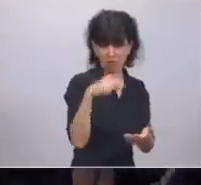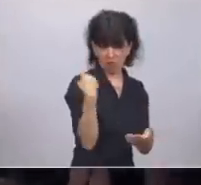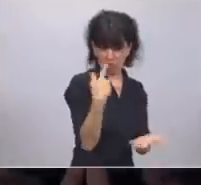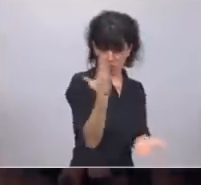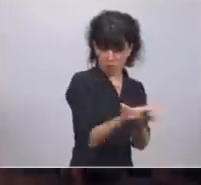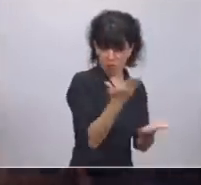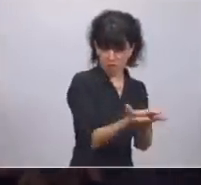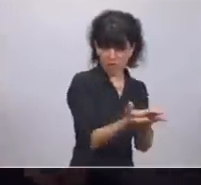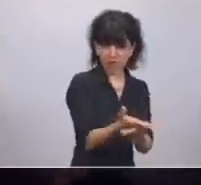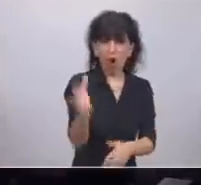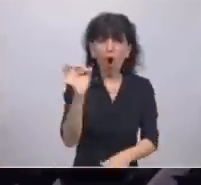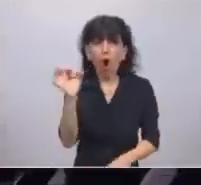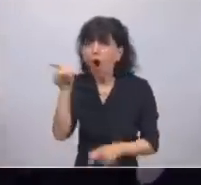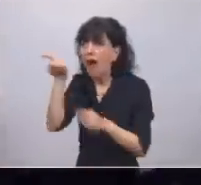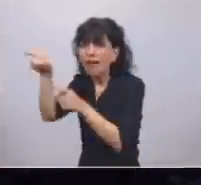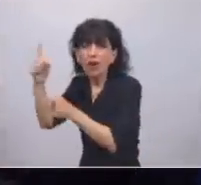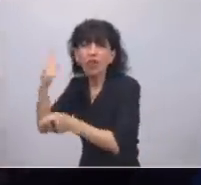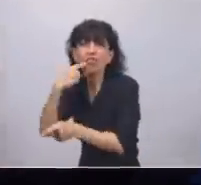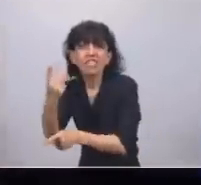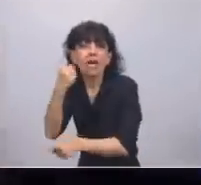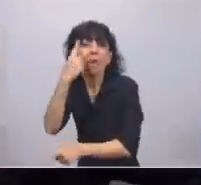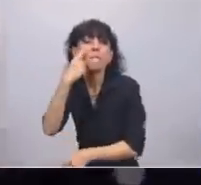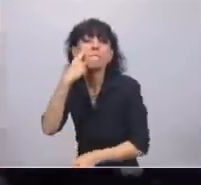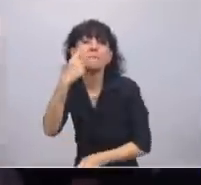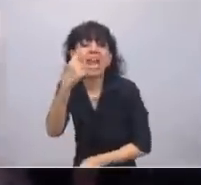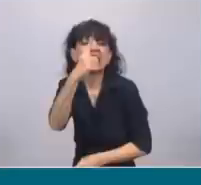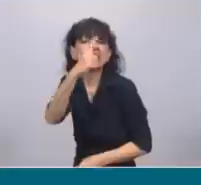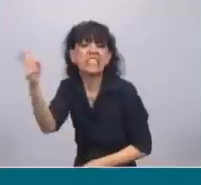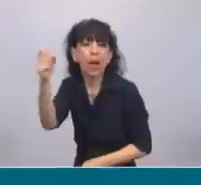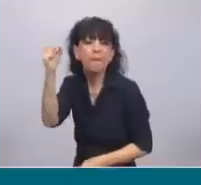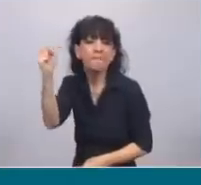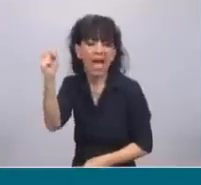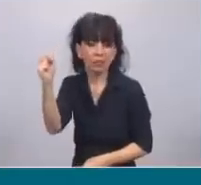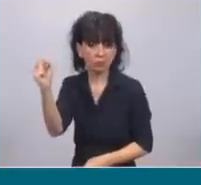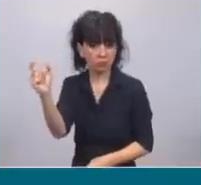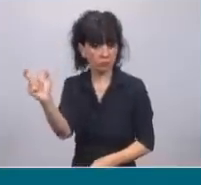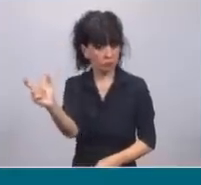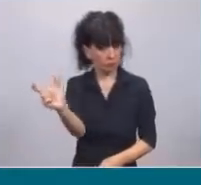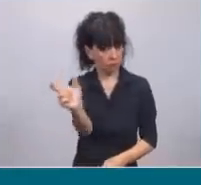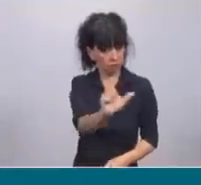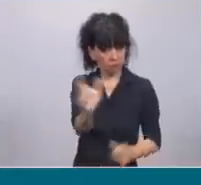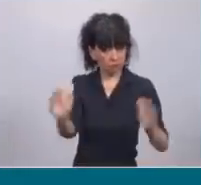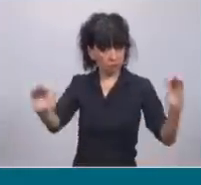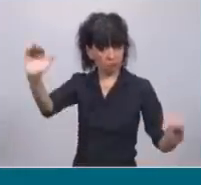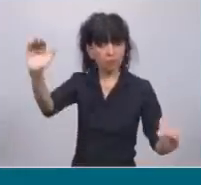pesos, como plantean ellos. Porque en definitiva,